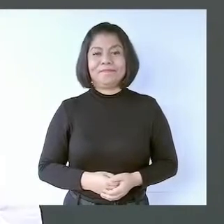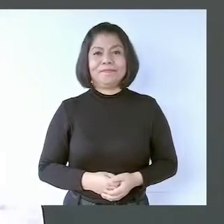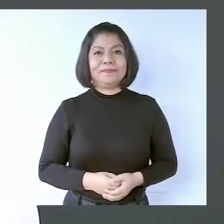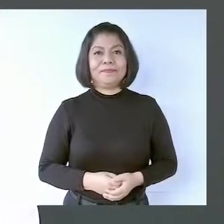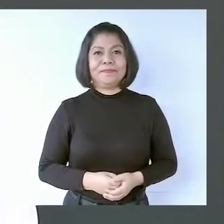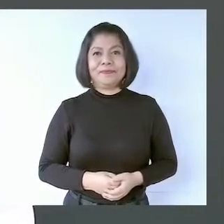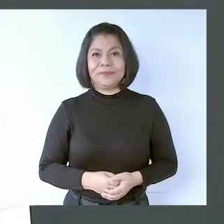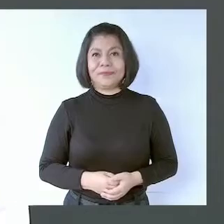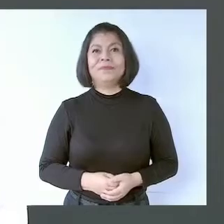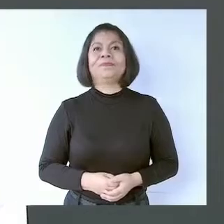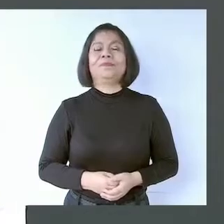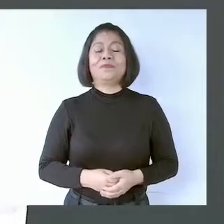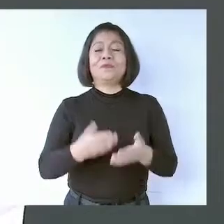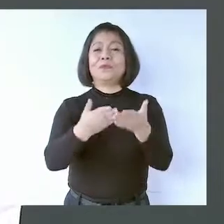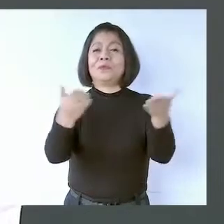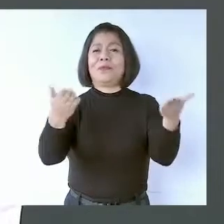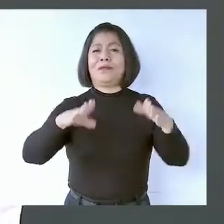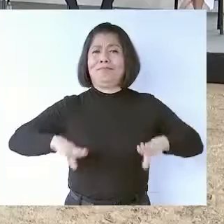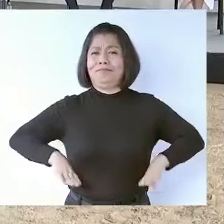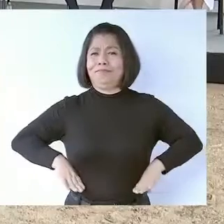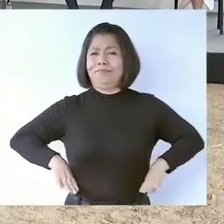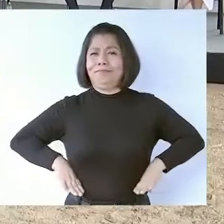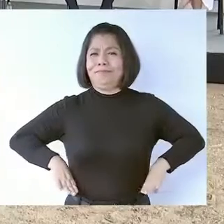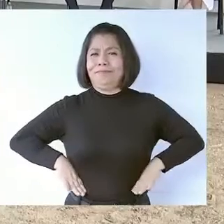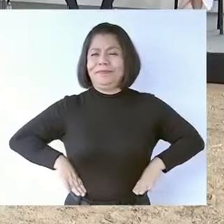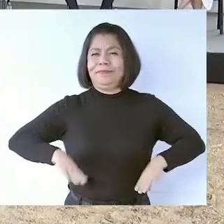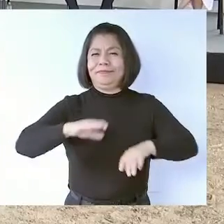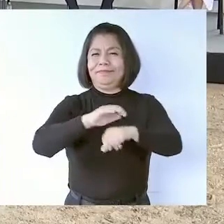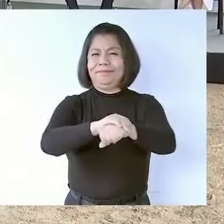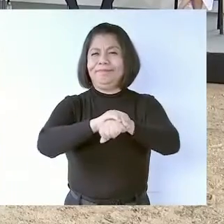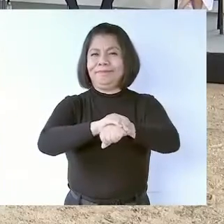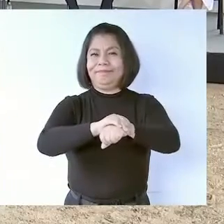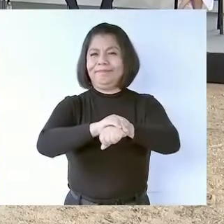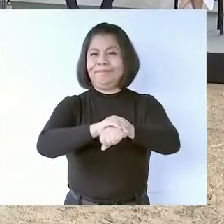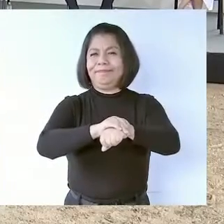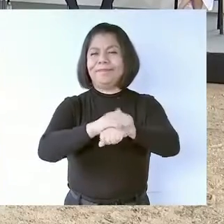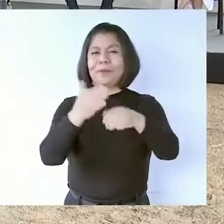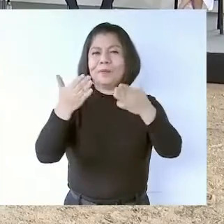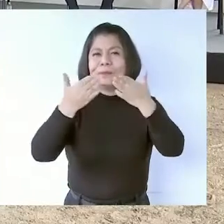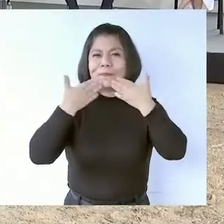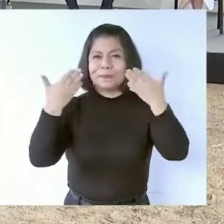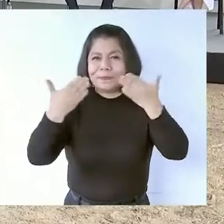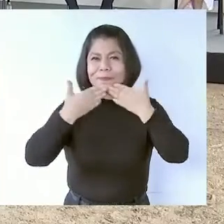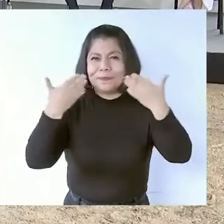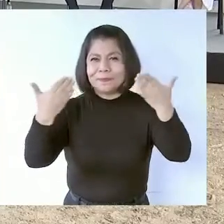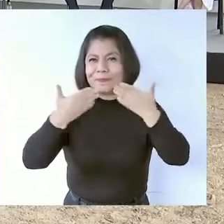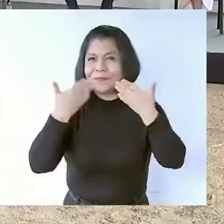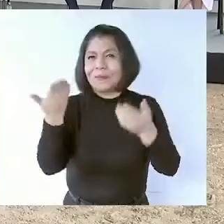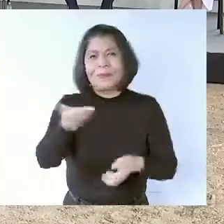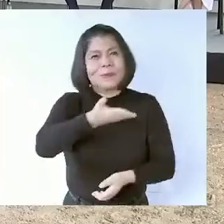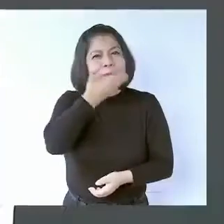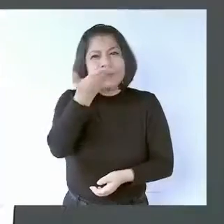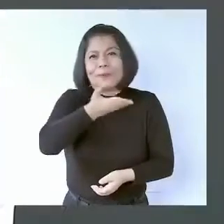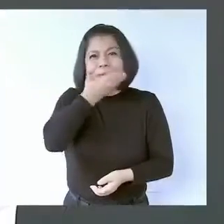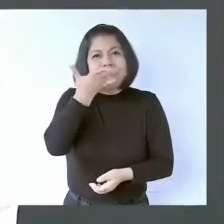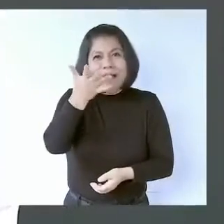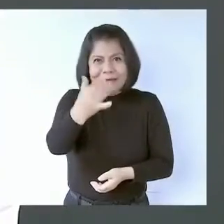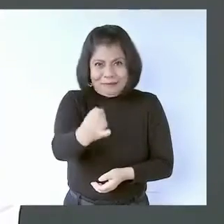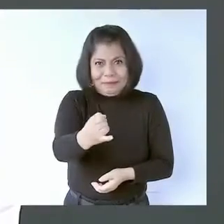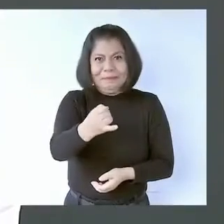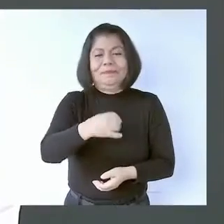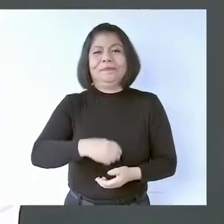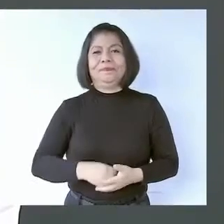fraterno hospitalario de Quintana Roo. Y digo esto